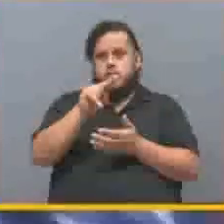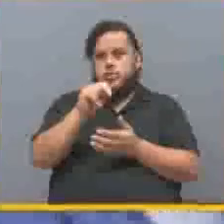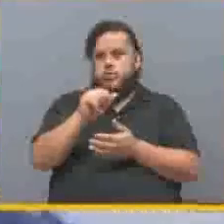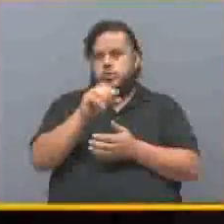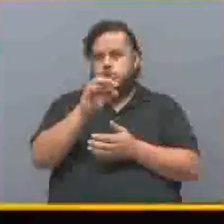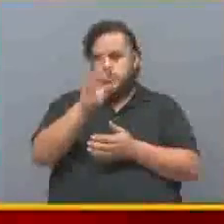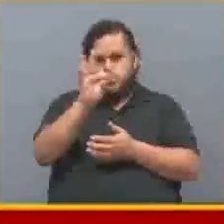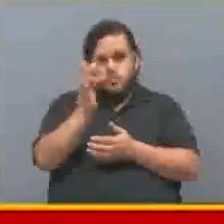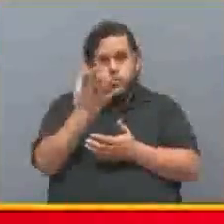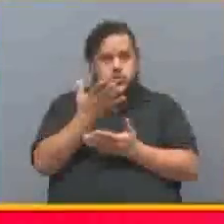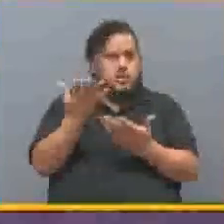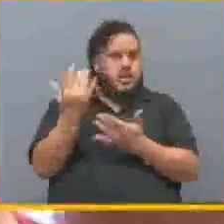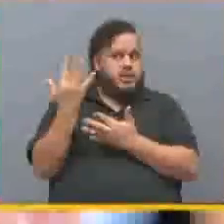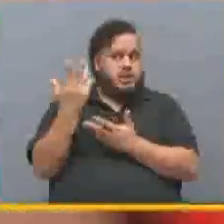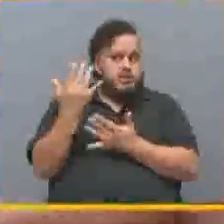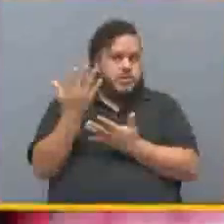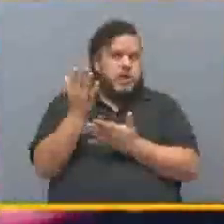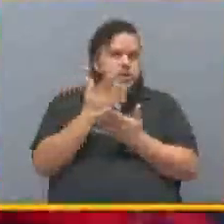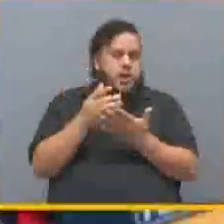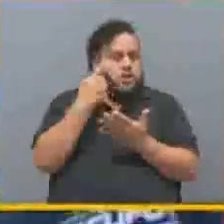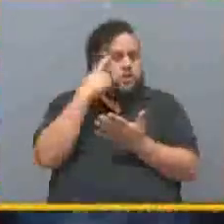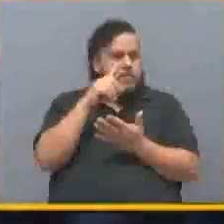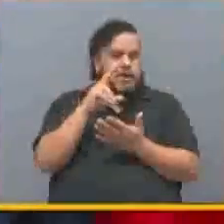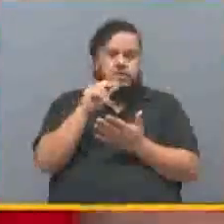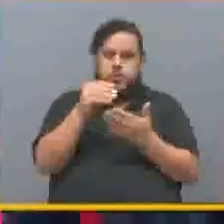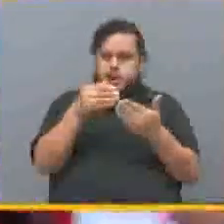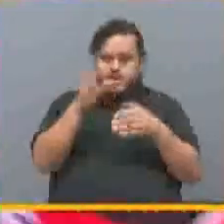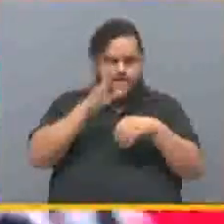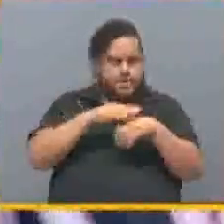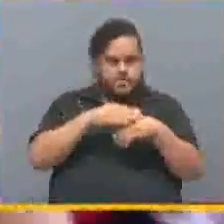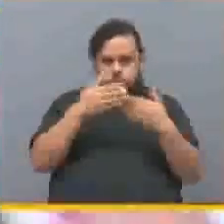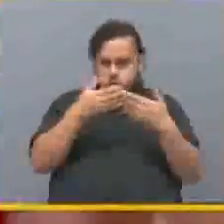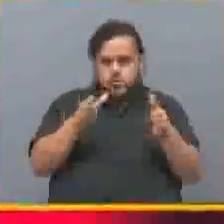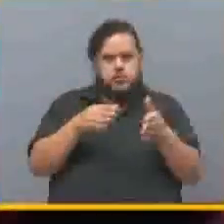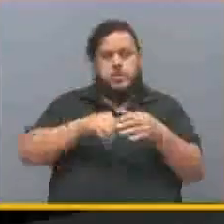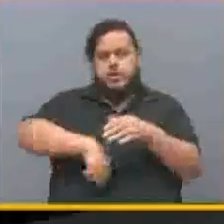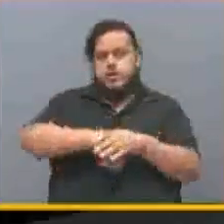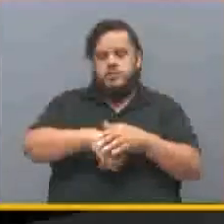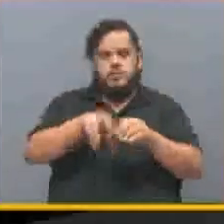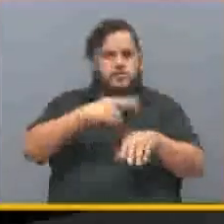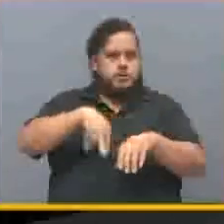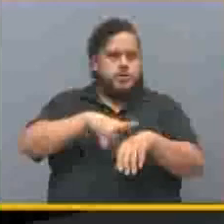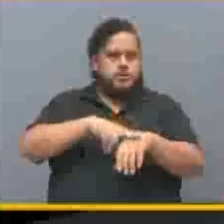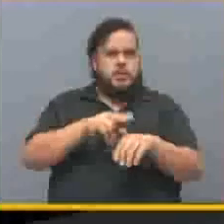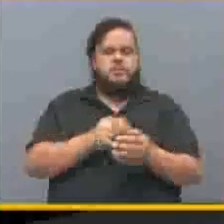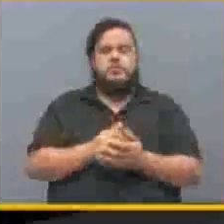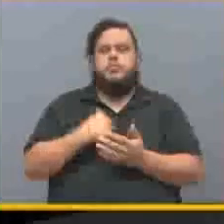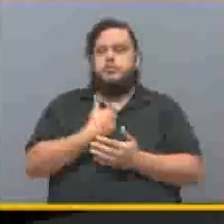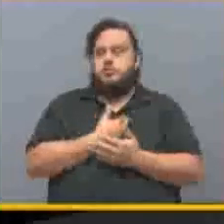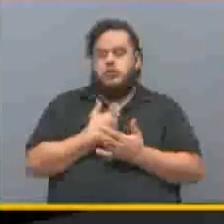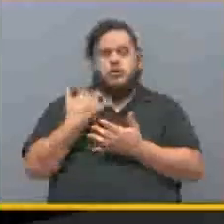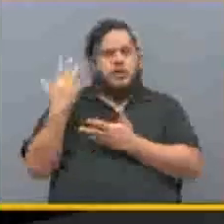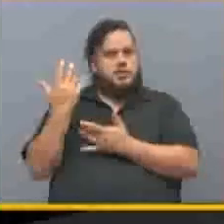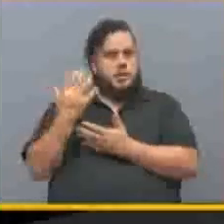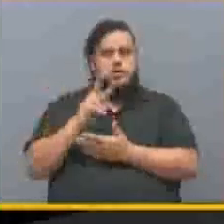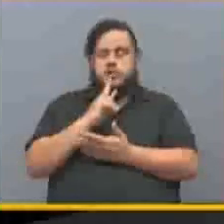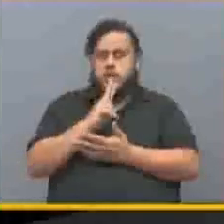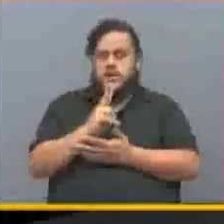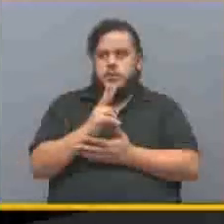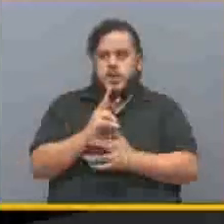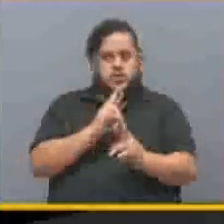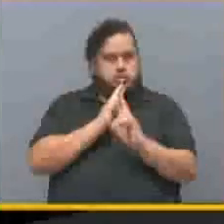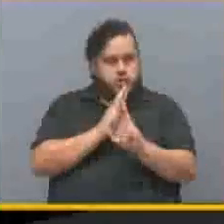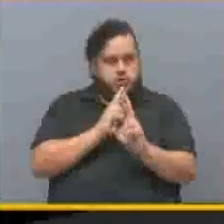una explicación por la cual no le han permitido la apertura en el fútbol nacional. Nosotros esperamos que realmente nos